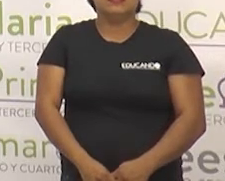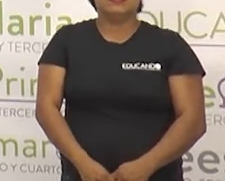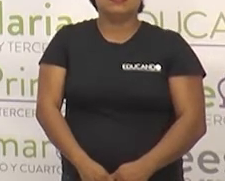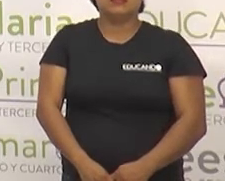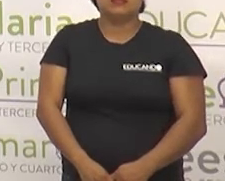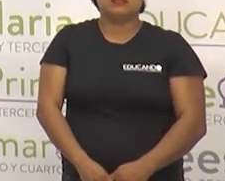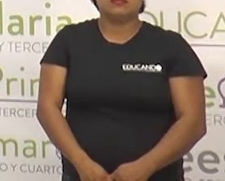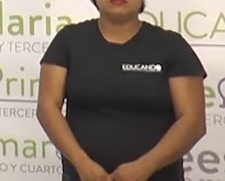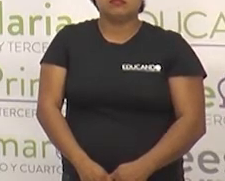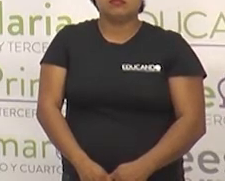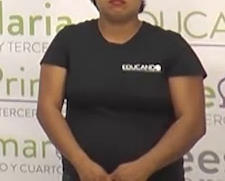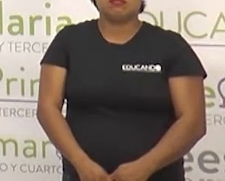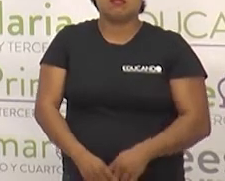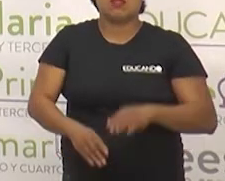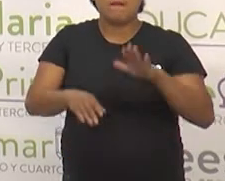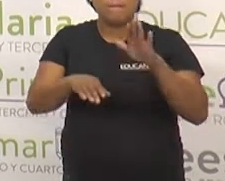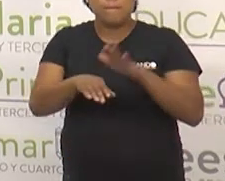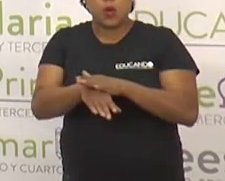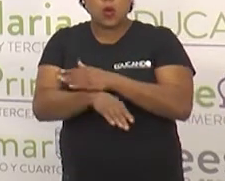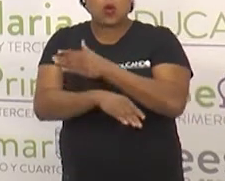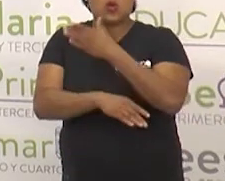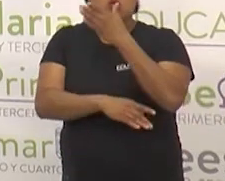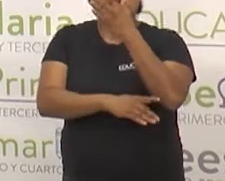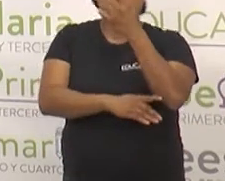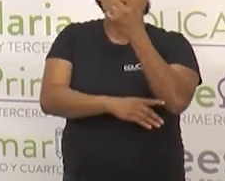Por una